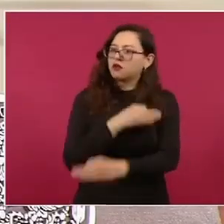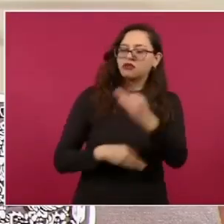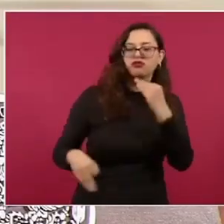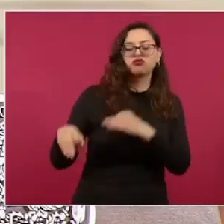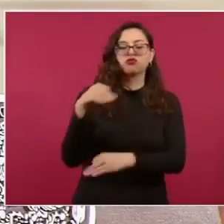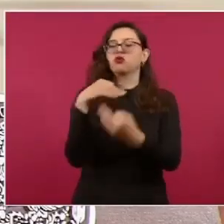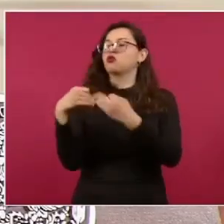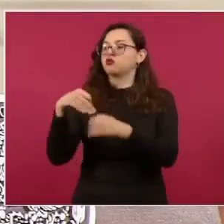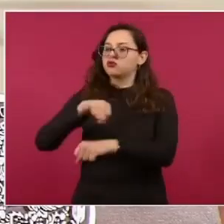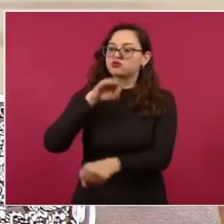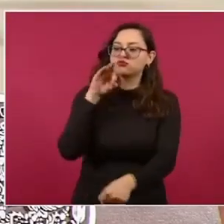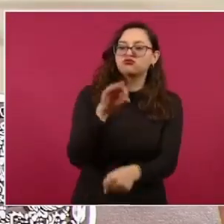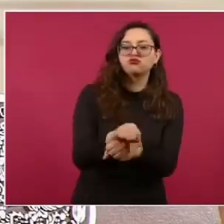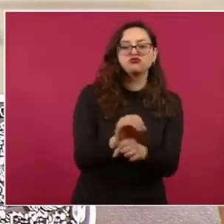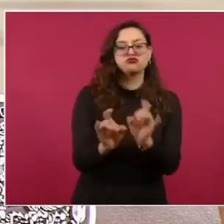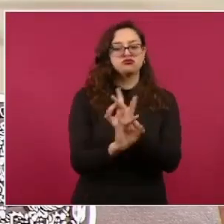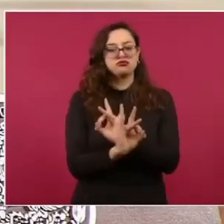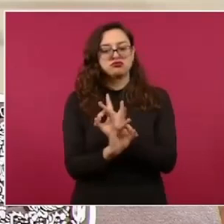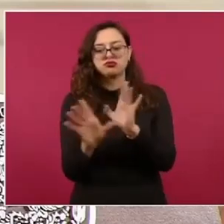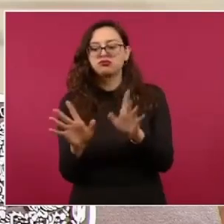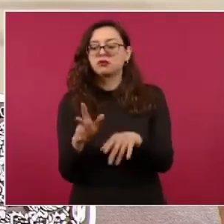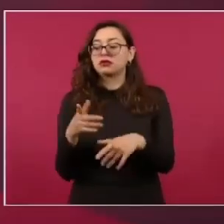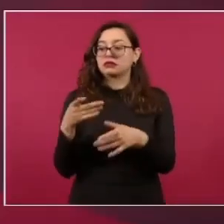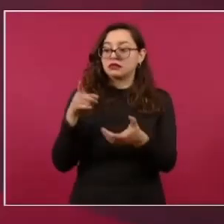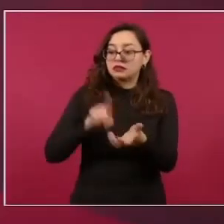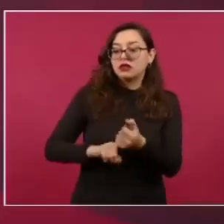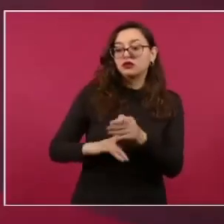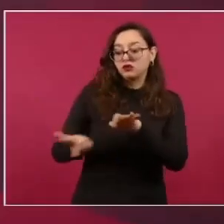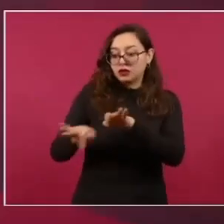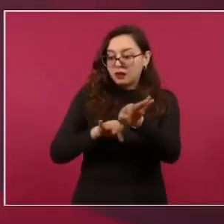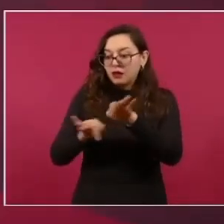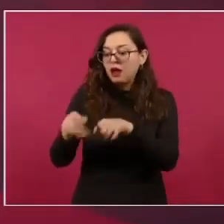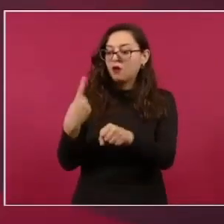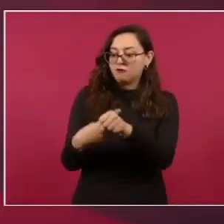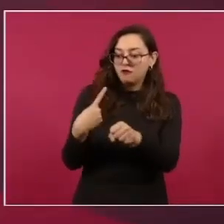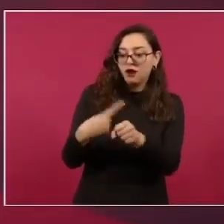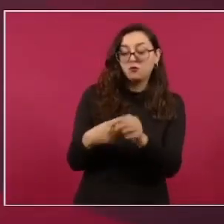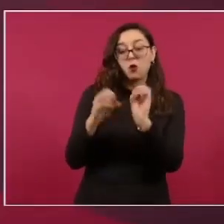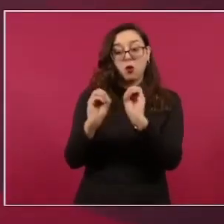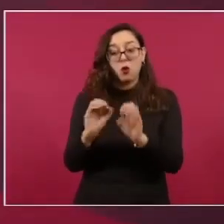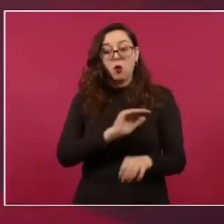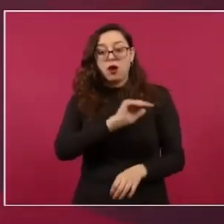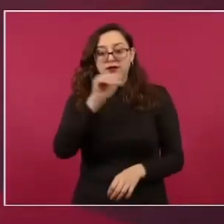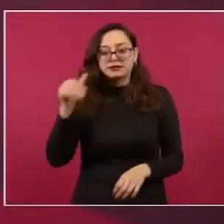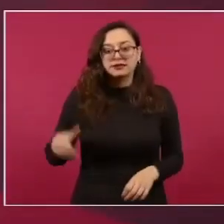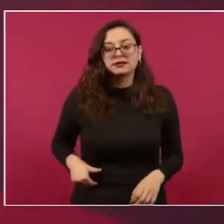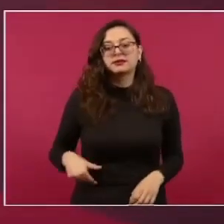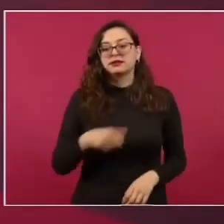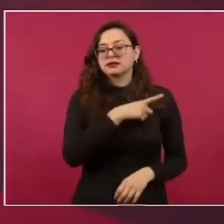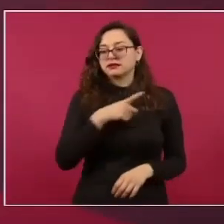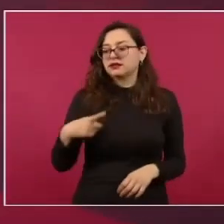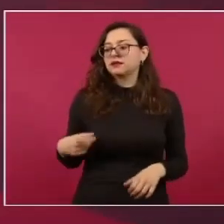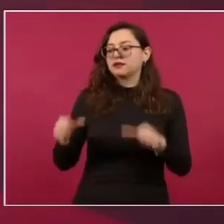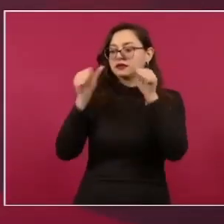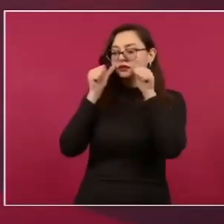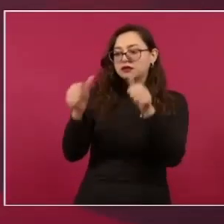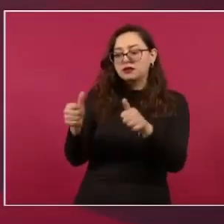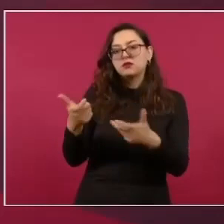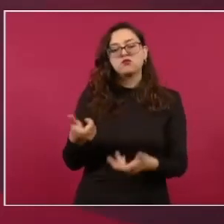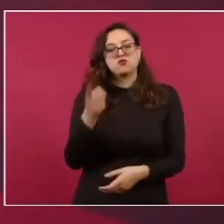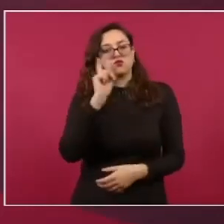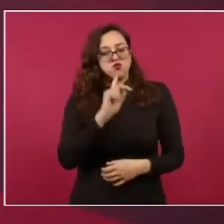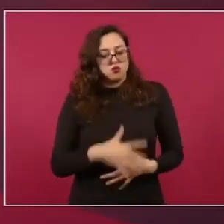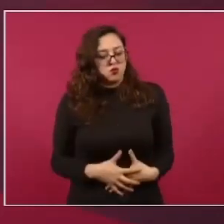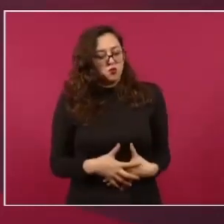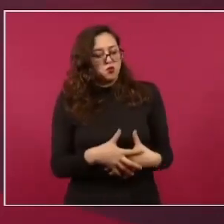y contrarrestaría los riesgos por enfermedades profesionales y accidentes de trabajo, que atendería la maternidad, la vejez, la